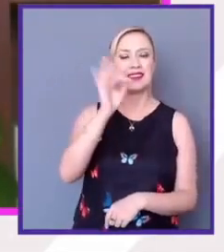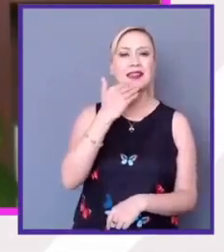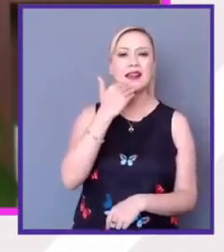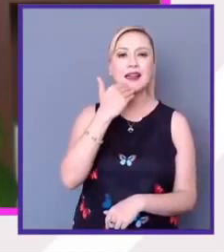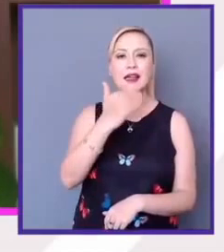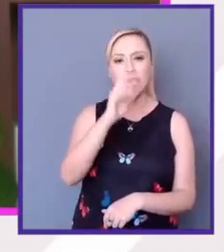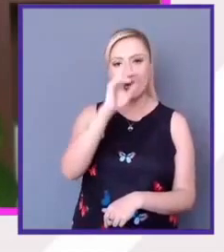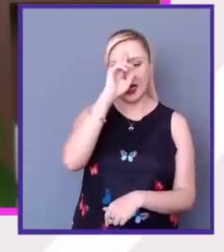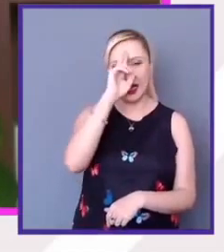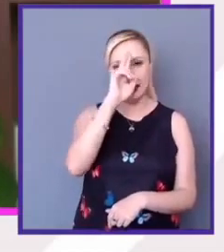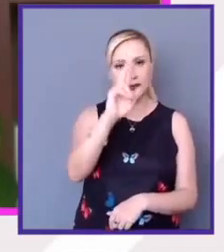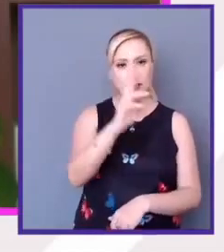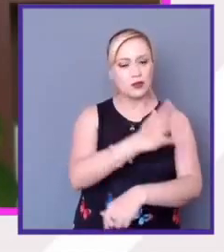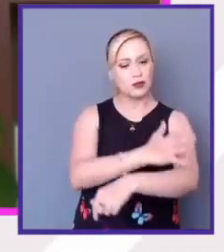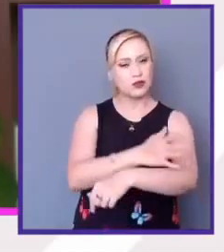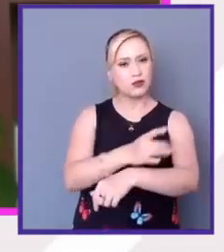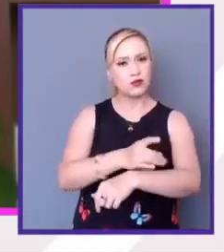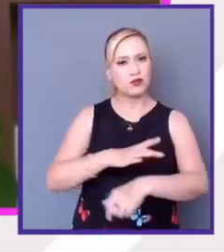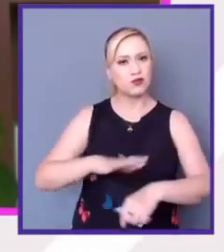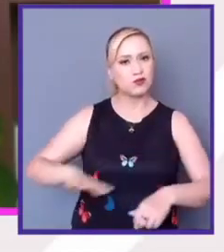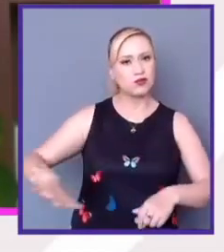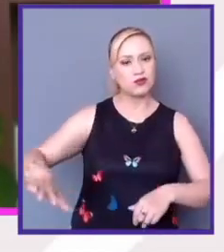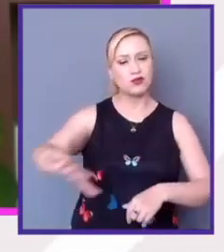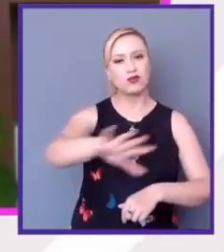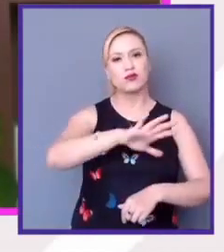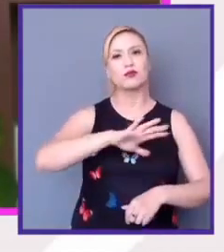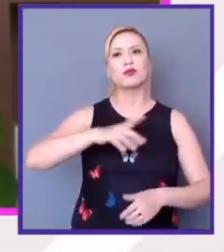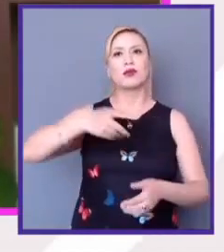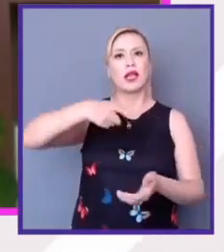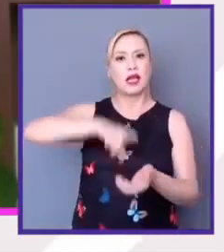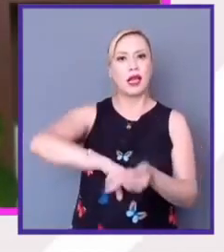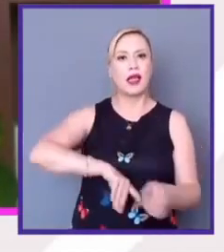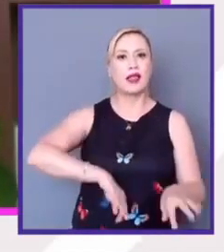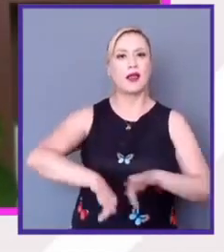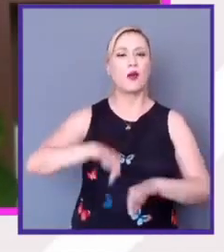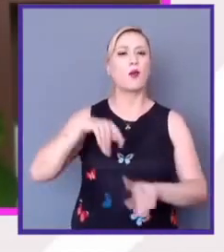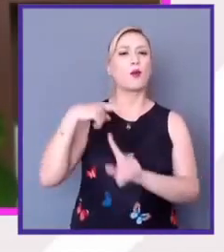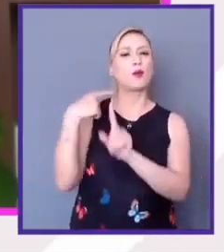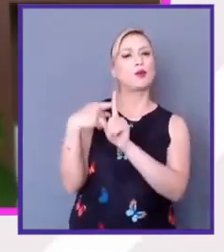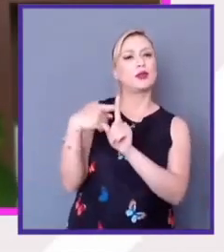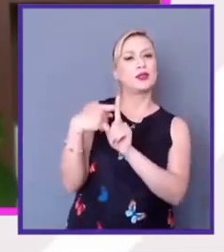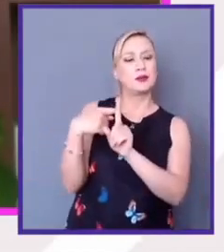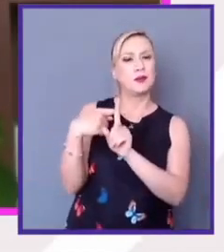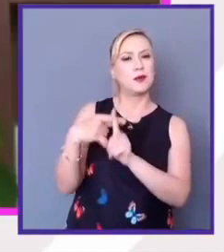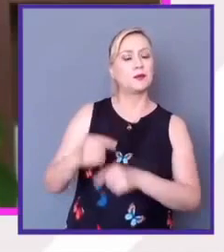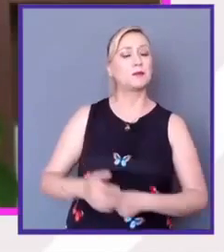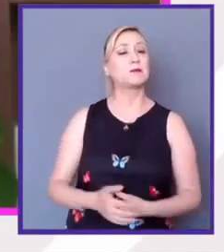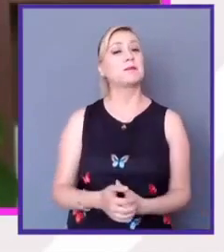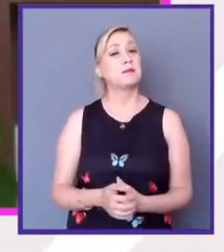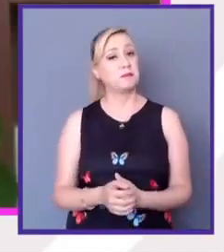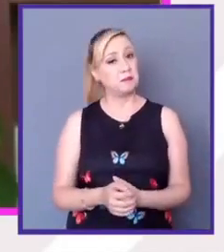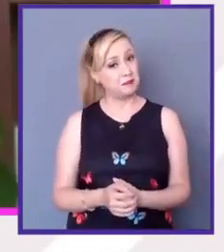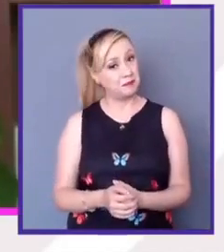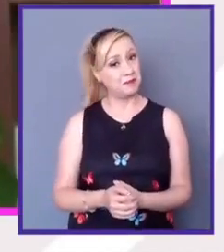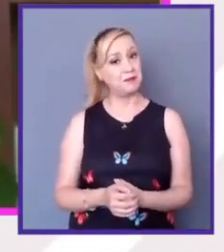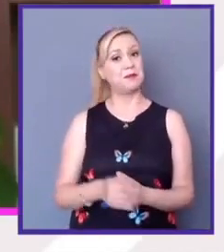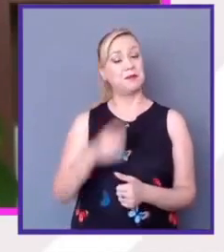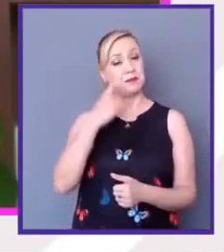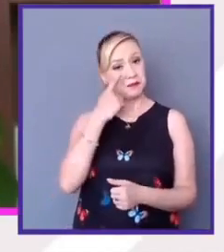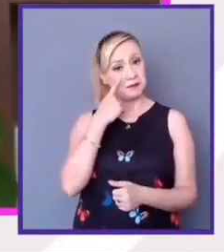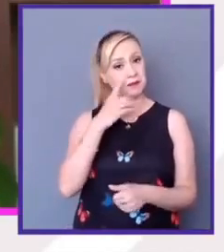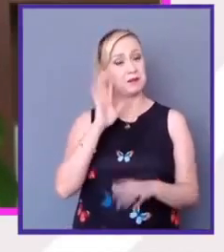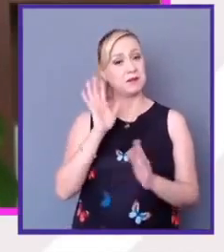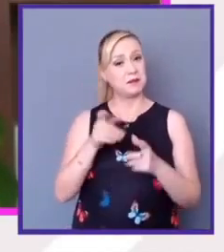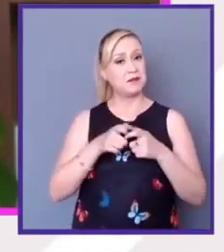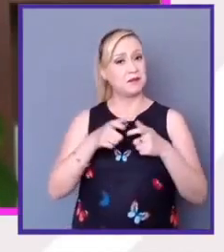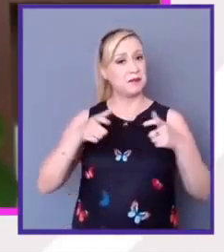llamar, o que estos centros laborales tengan un impacto positivo en la sociedad, ¿no? Es cada vez más común que pues,